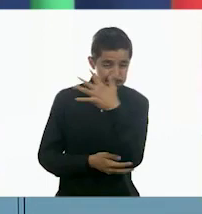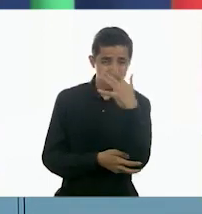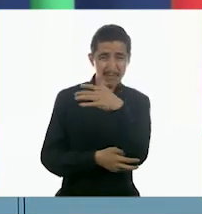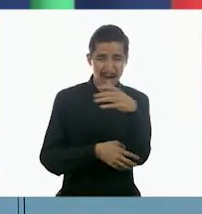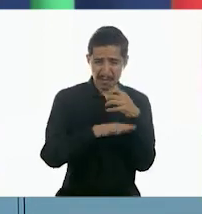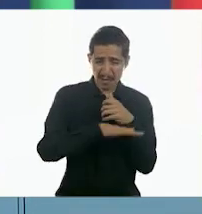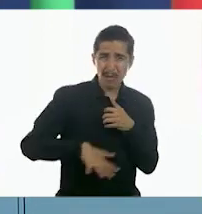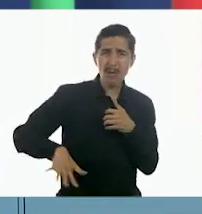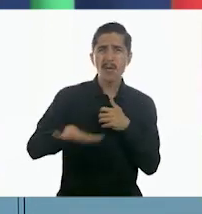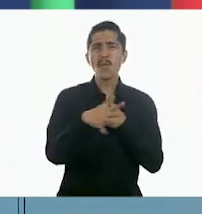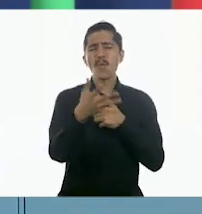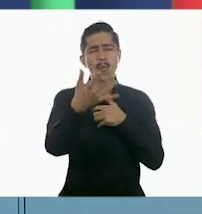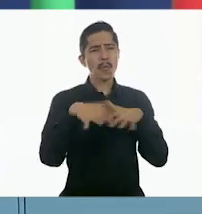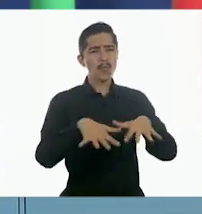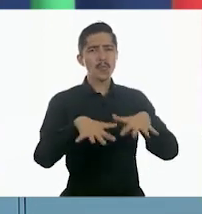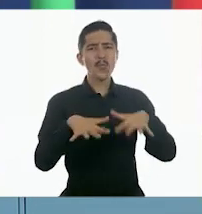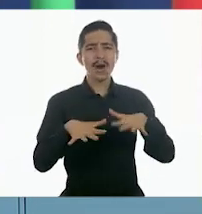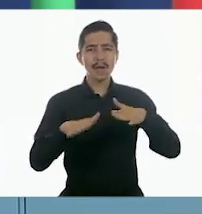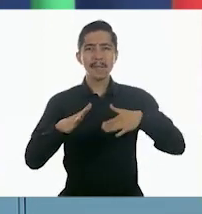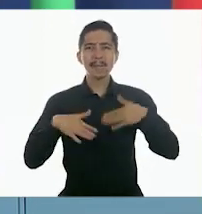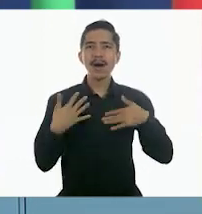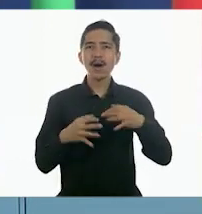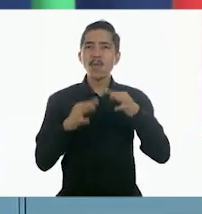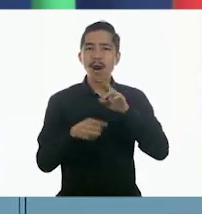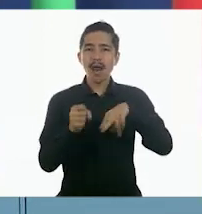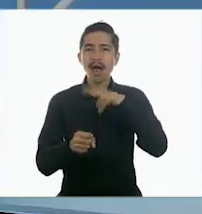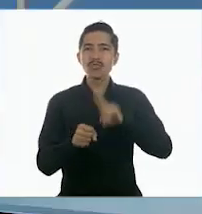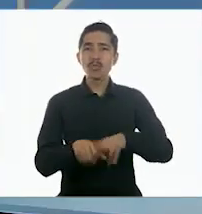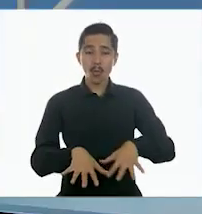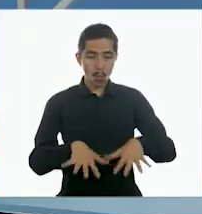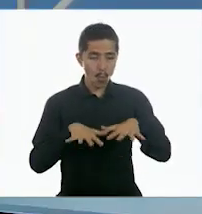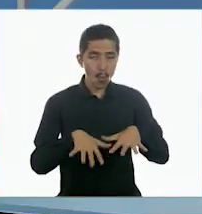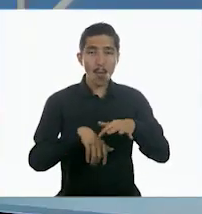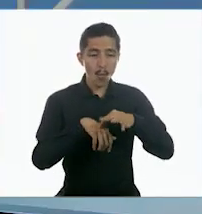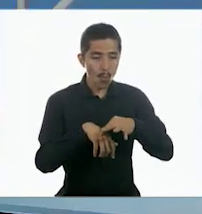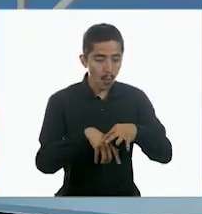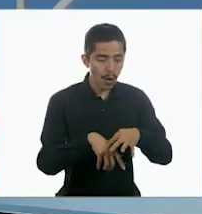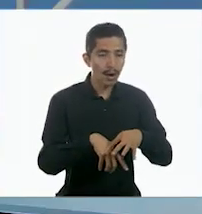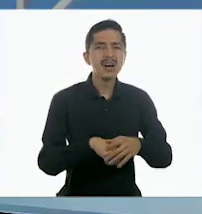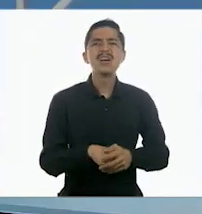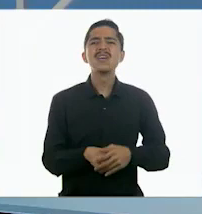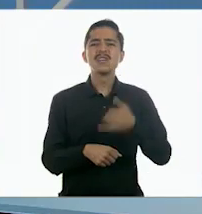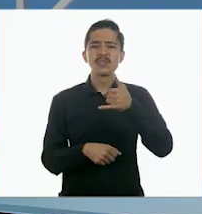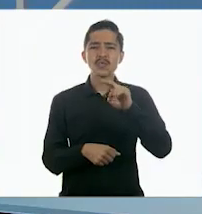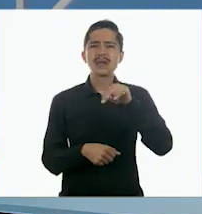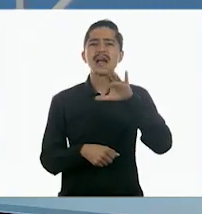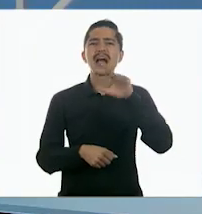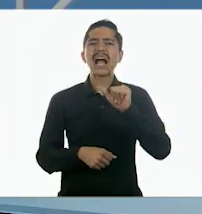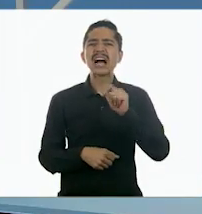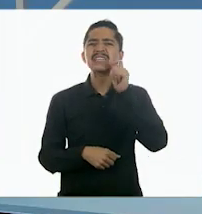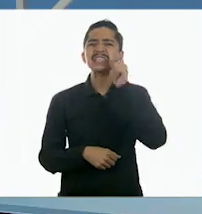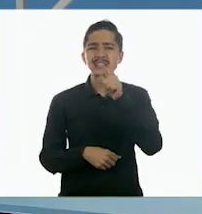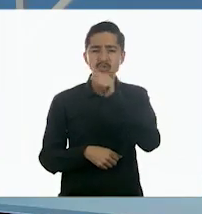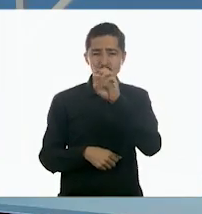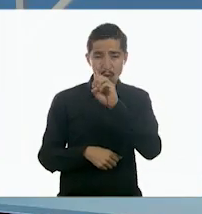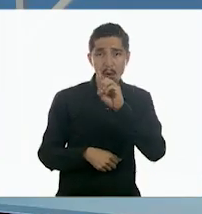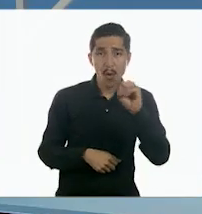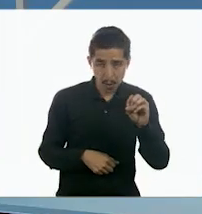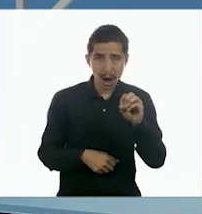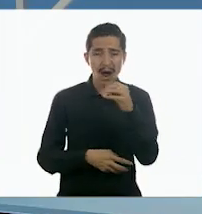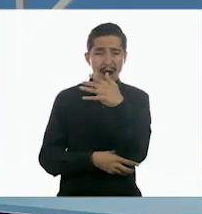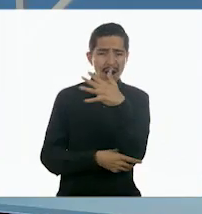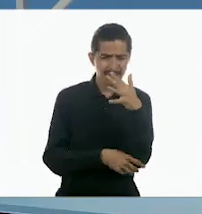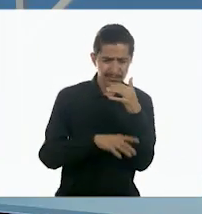el Centro de Interpretación y Convivencia con la Naturaleza, Yumcá, un zoológico que recrea los ecosistemas de